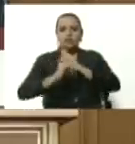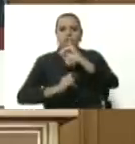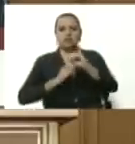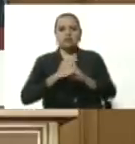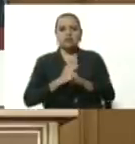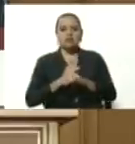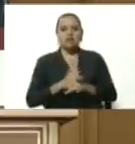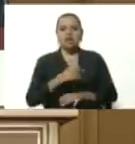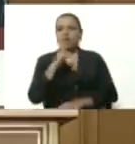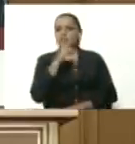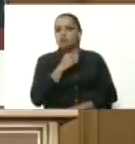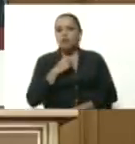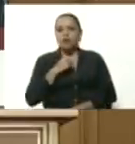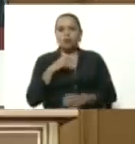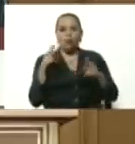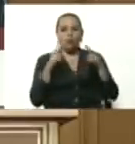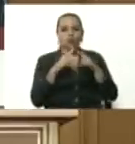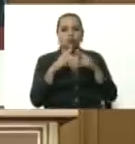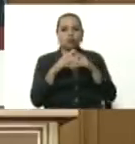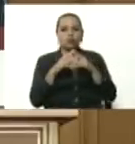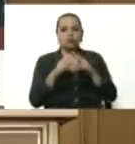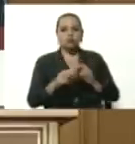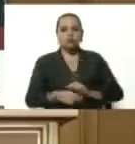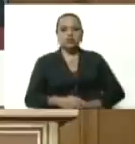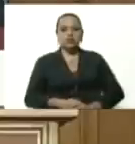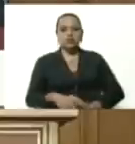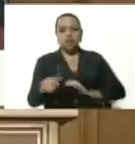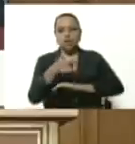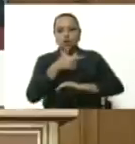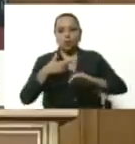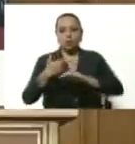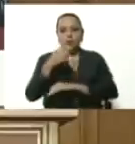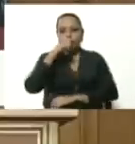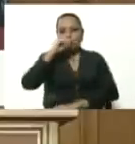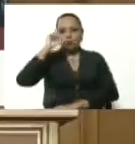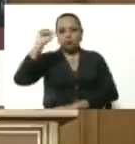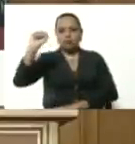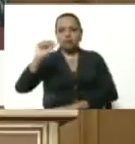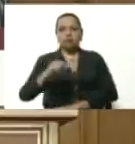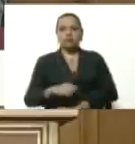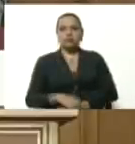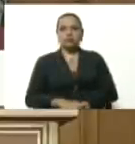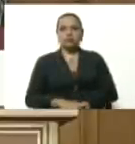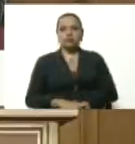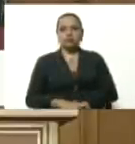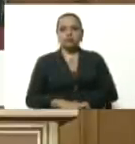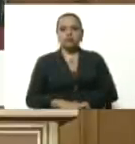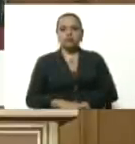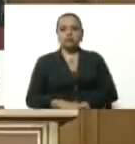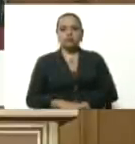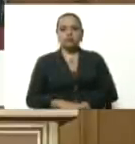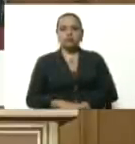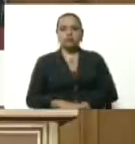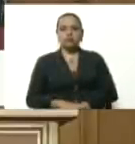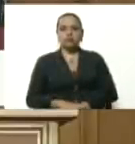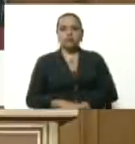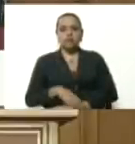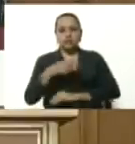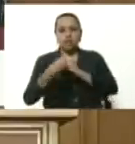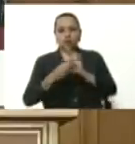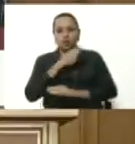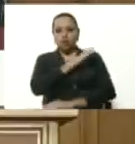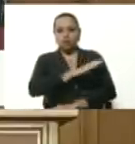a desconocer la legitimidad del gobierno de Nicolás Maduro, todavía no se había autoproclamado, y se crea una